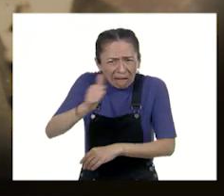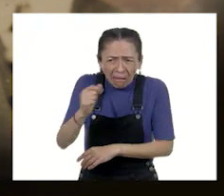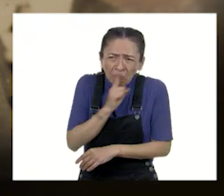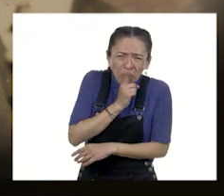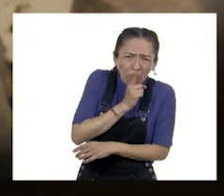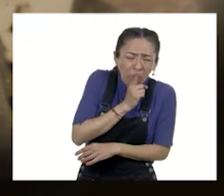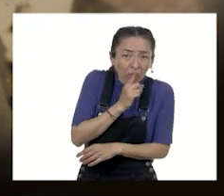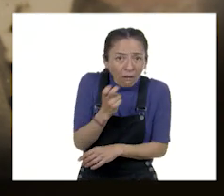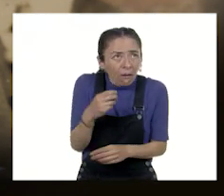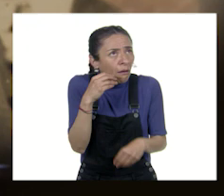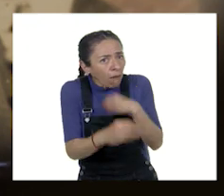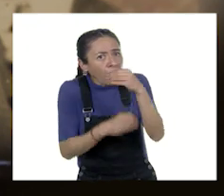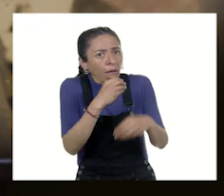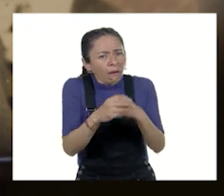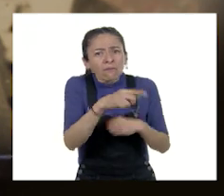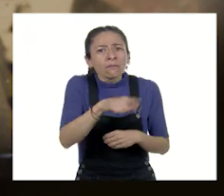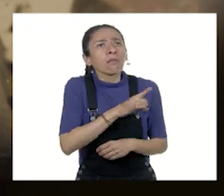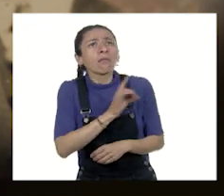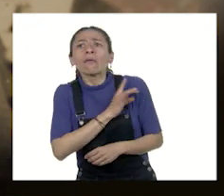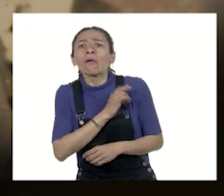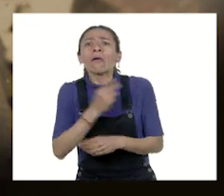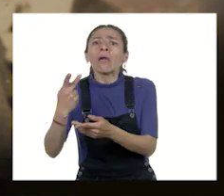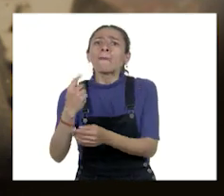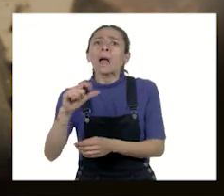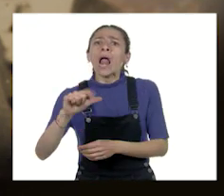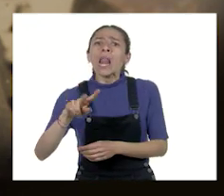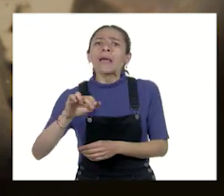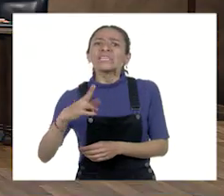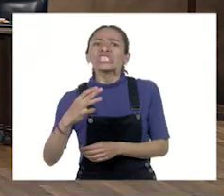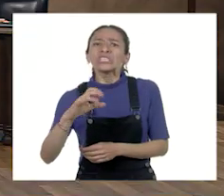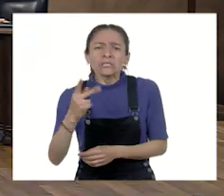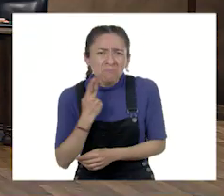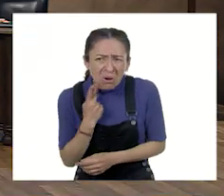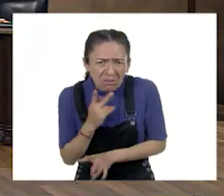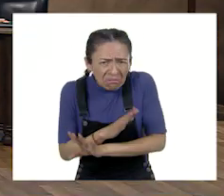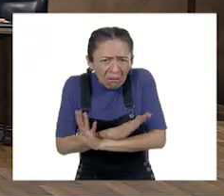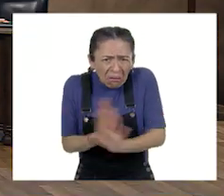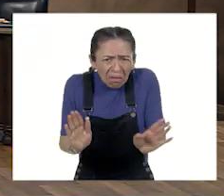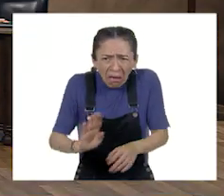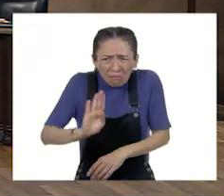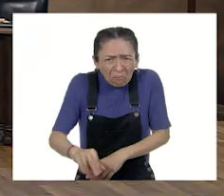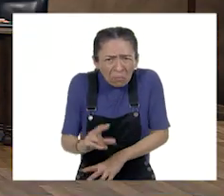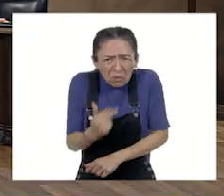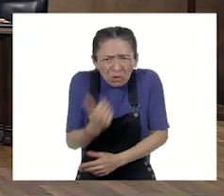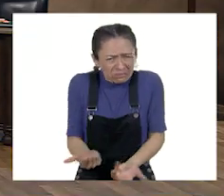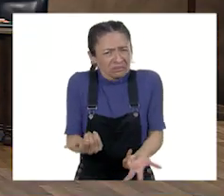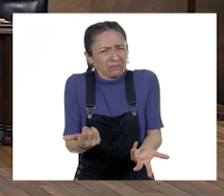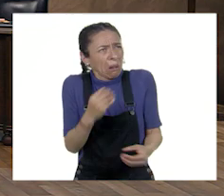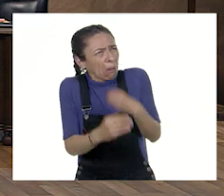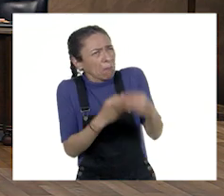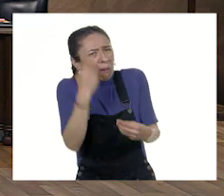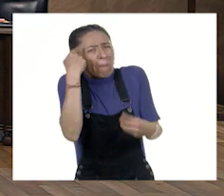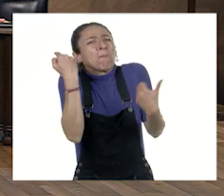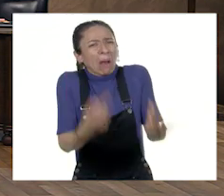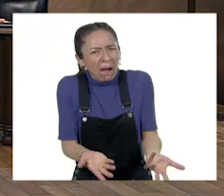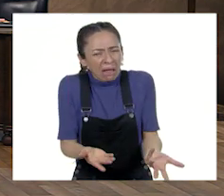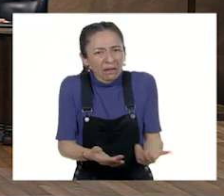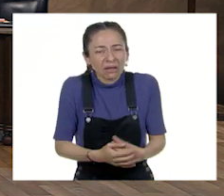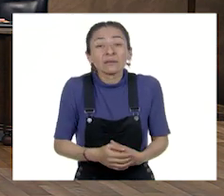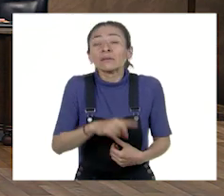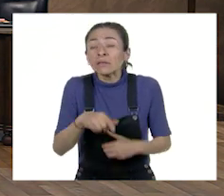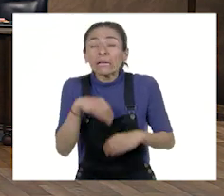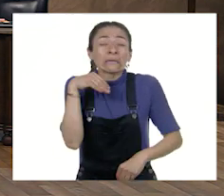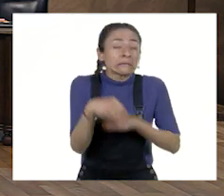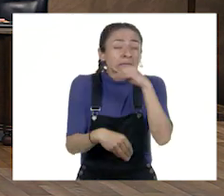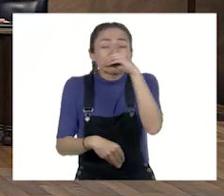señor Pallavicini, que es un muerto político. Después de todo el jaleo y cuando llegó a término la